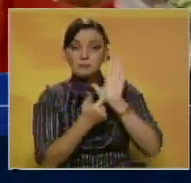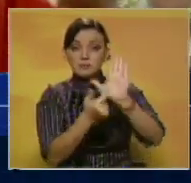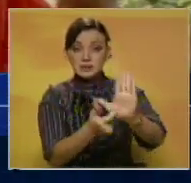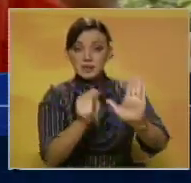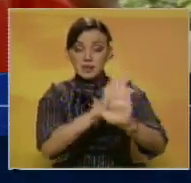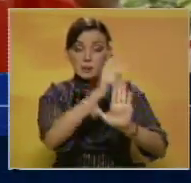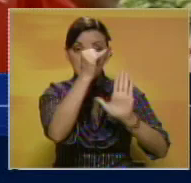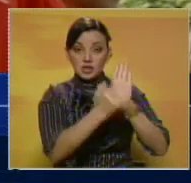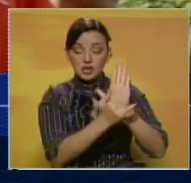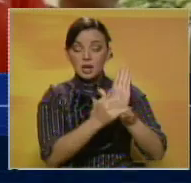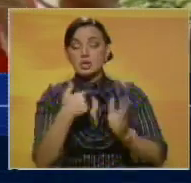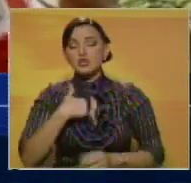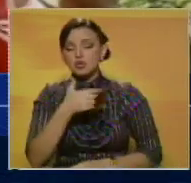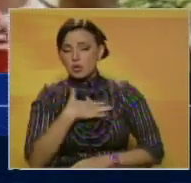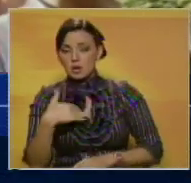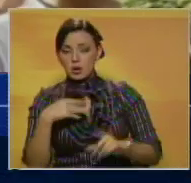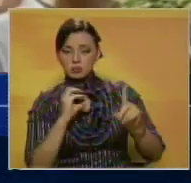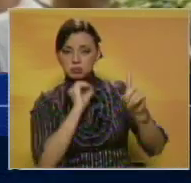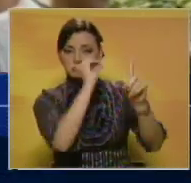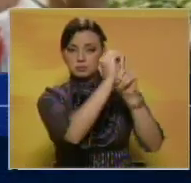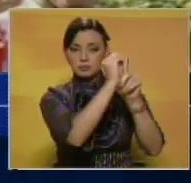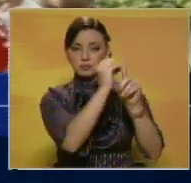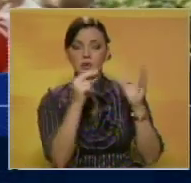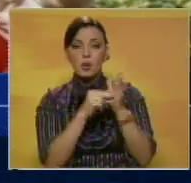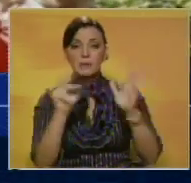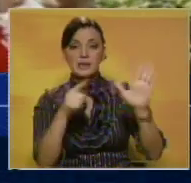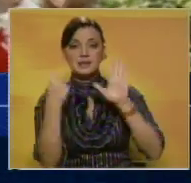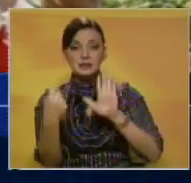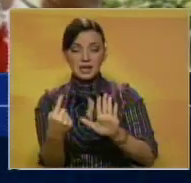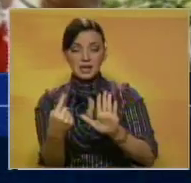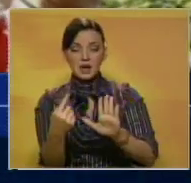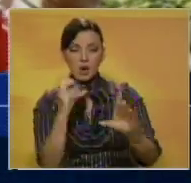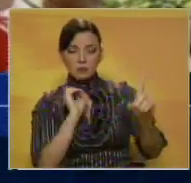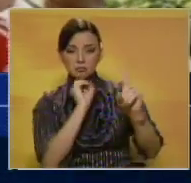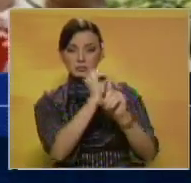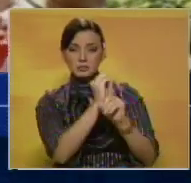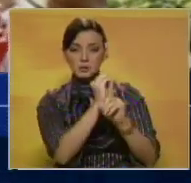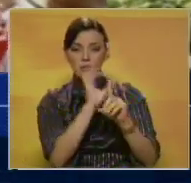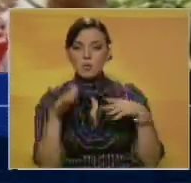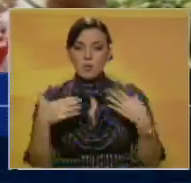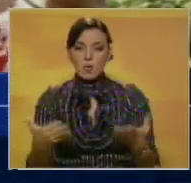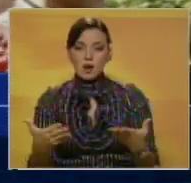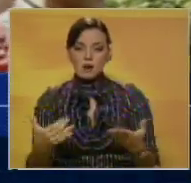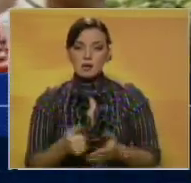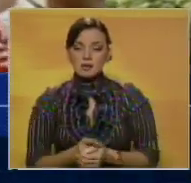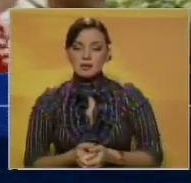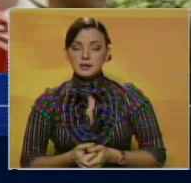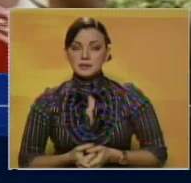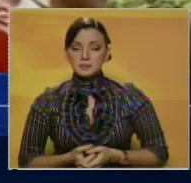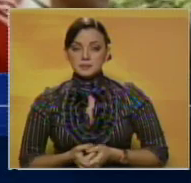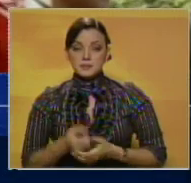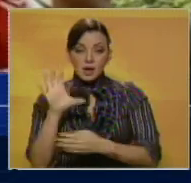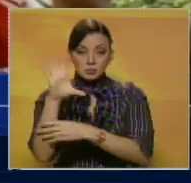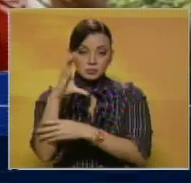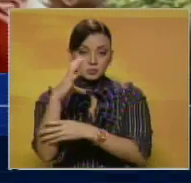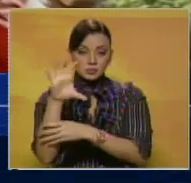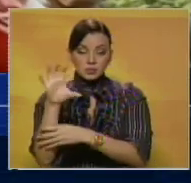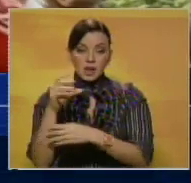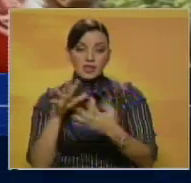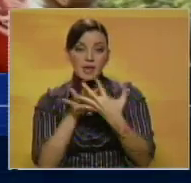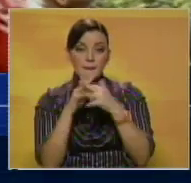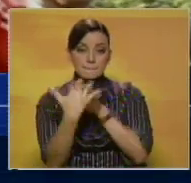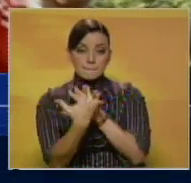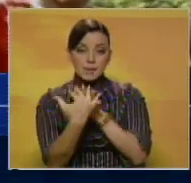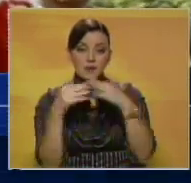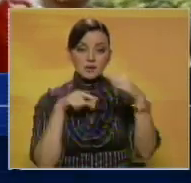años, 2016-2017. La meta de llevar la cobertura de Barrio